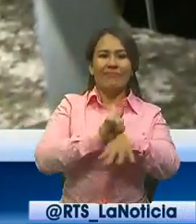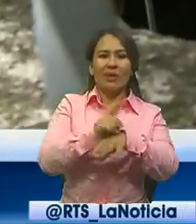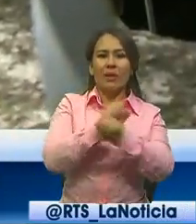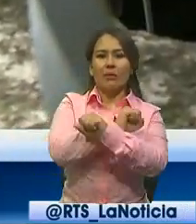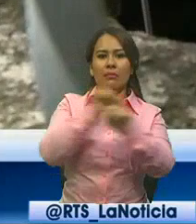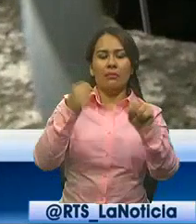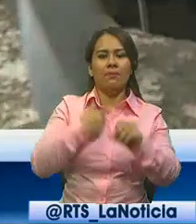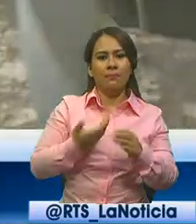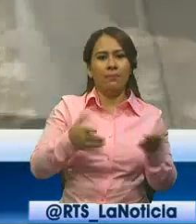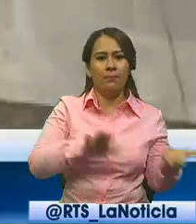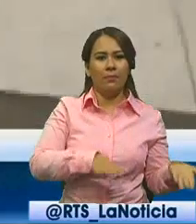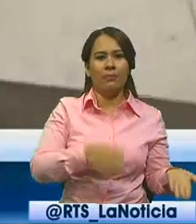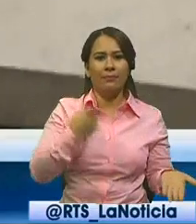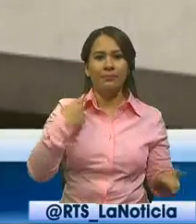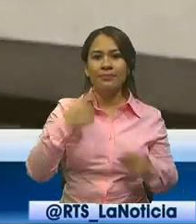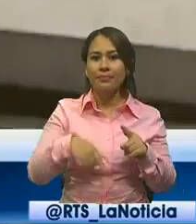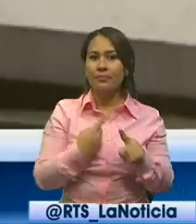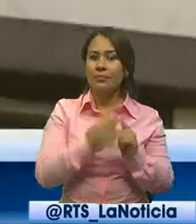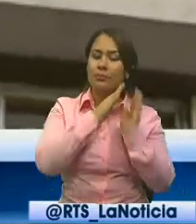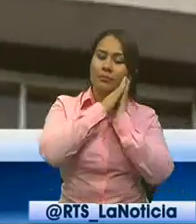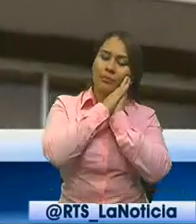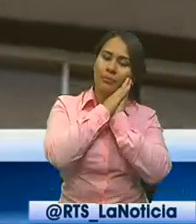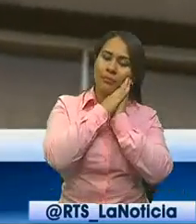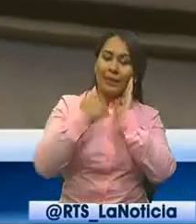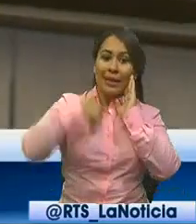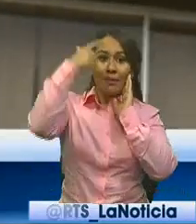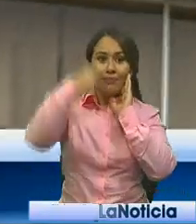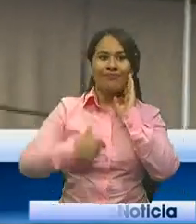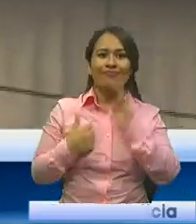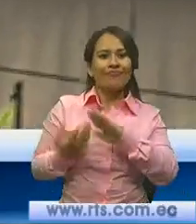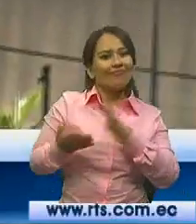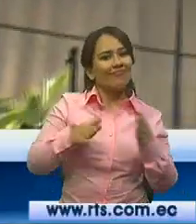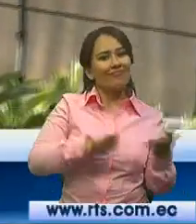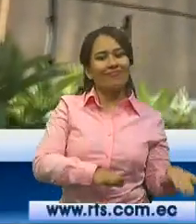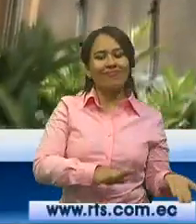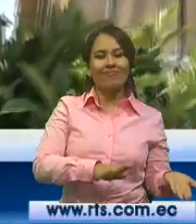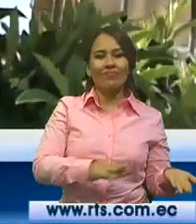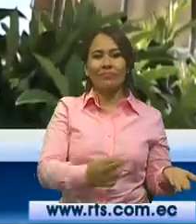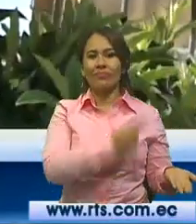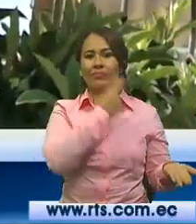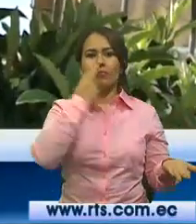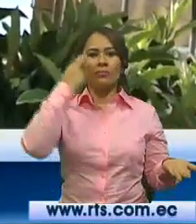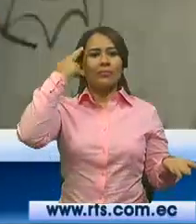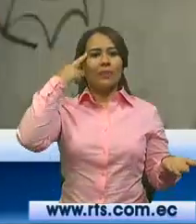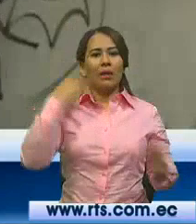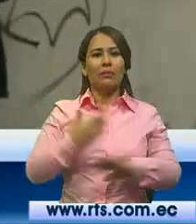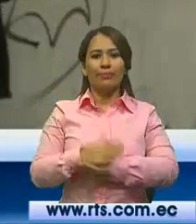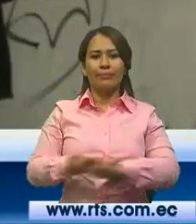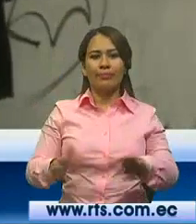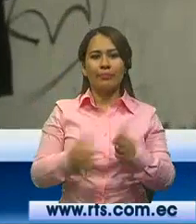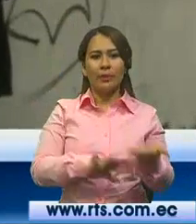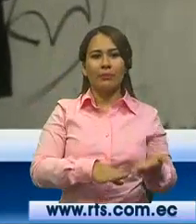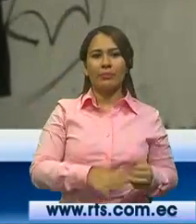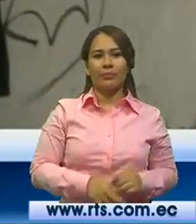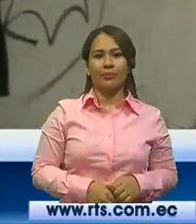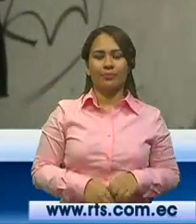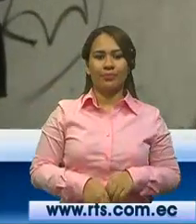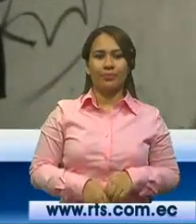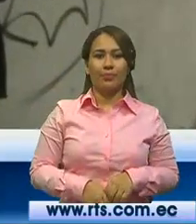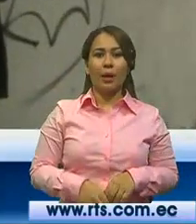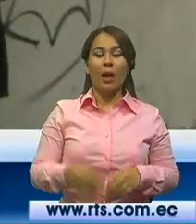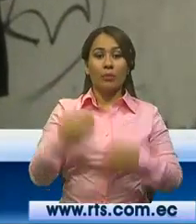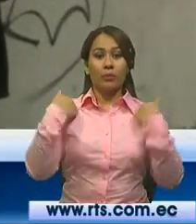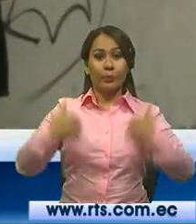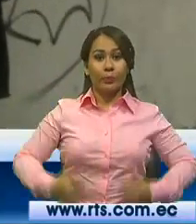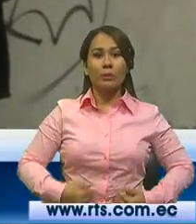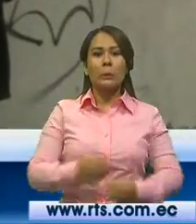gas mortal. Al acostarse a descansar, el adulto mayor no despertó, fue alcanzado por el sueño eterno. El cadáver fue hallado en el interior